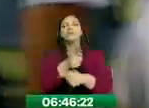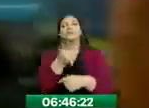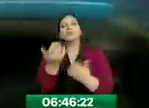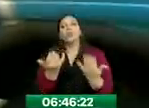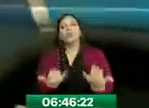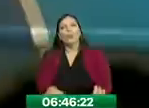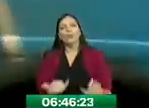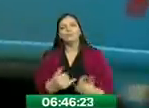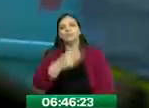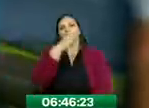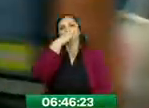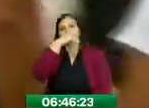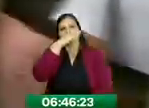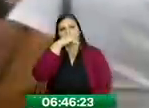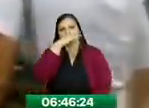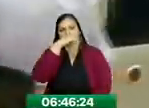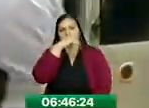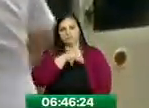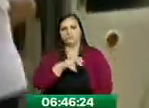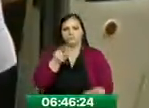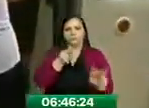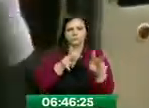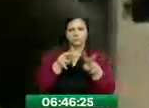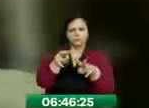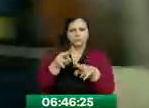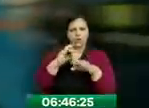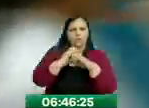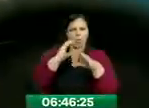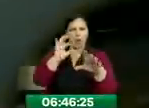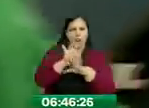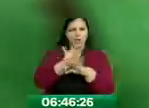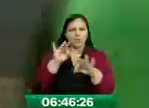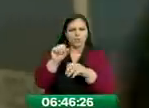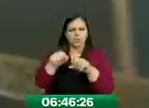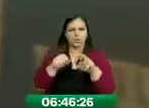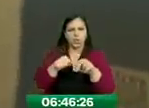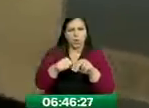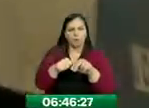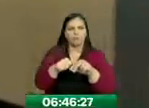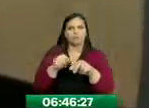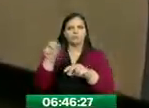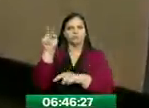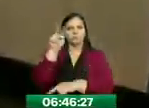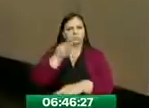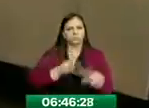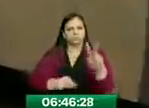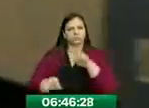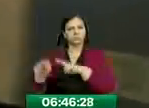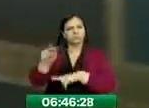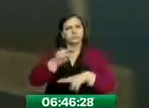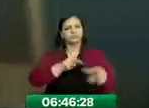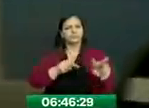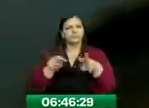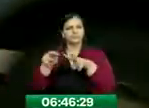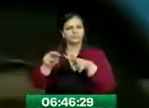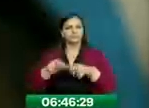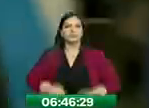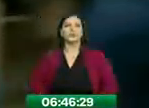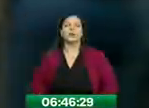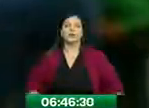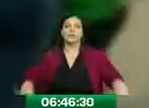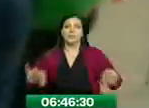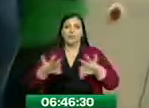momento la ATM, que los propietarios y conductores de los buses urbanos apliquen el protocolo